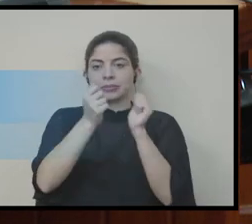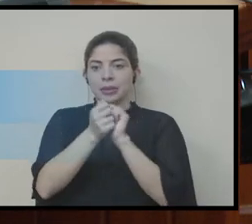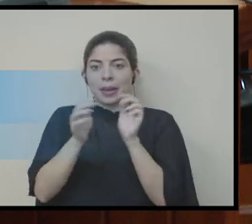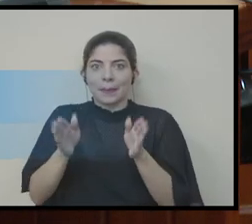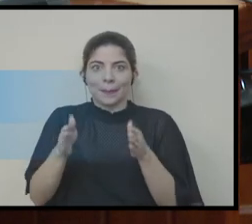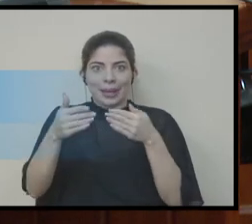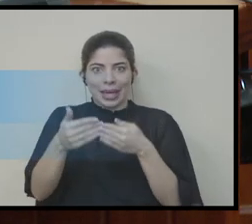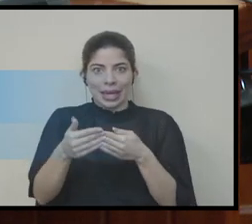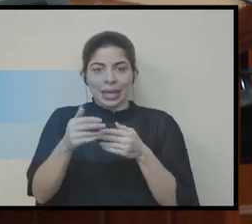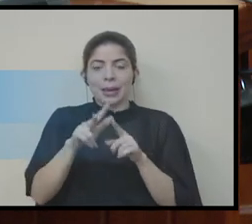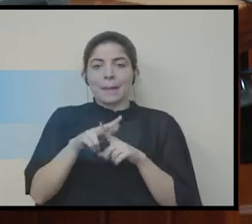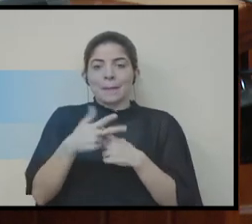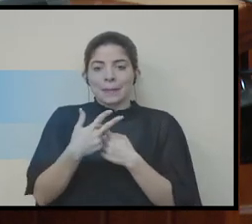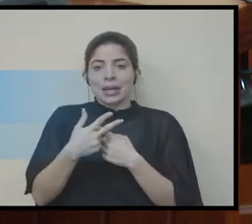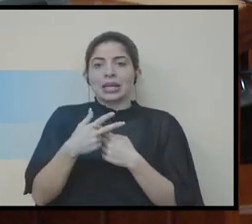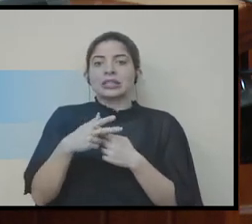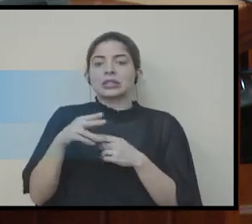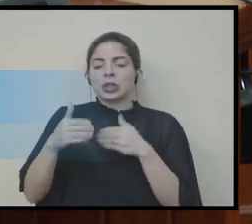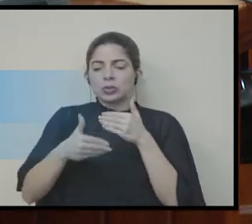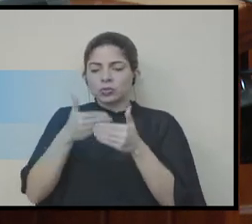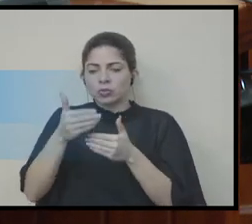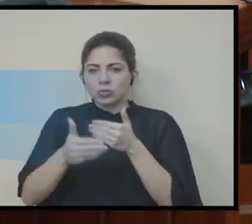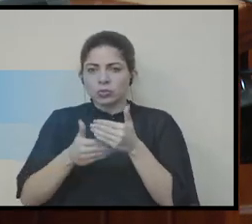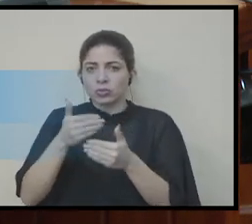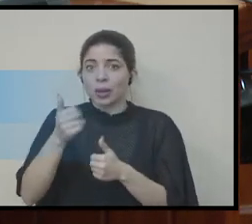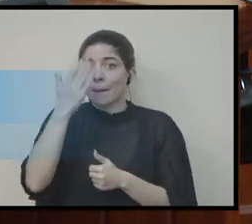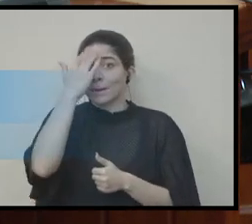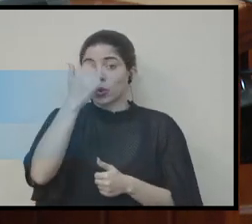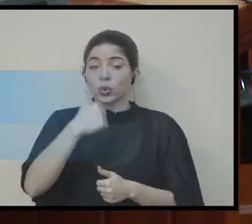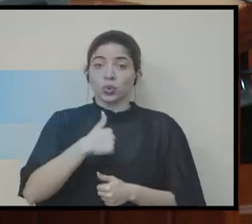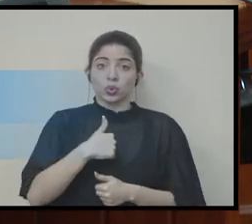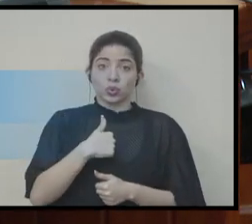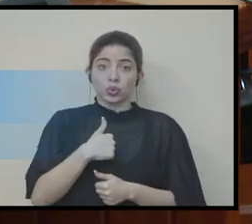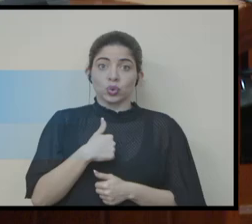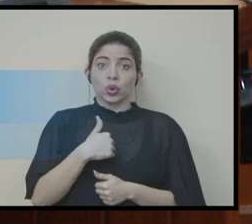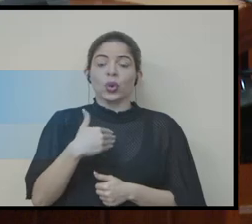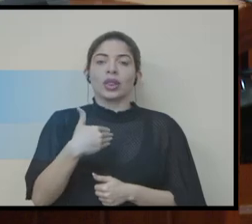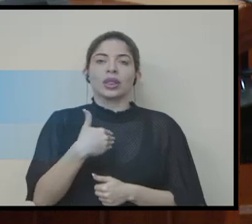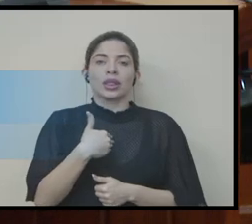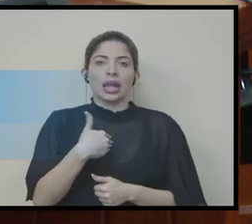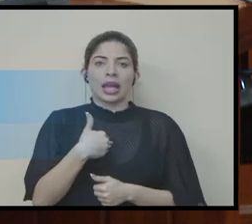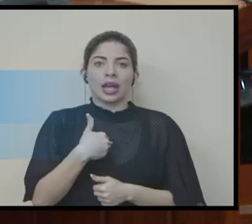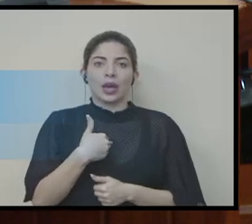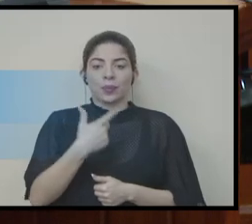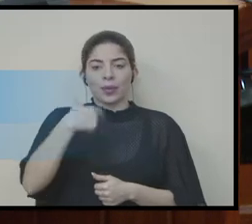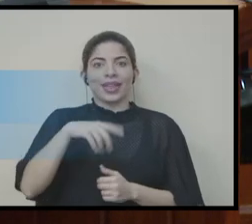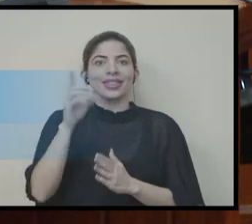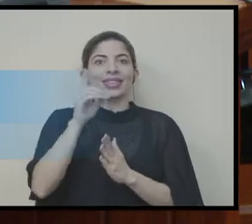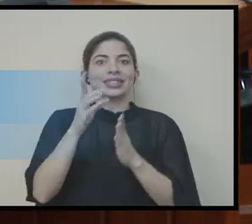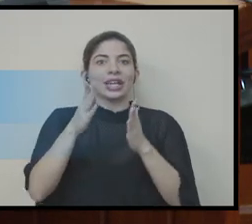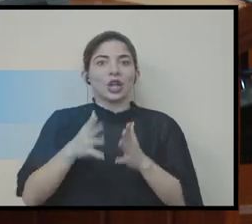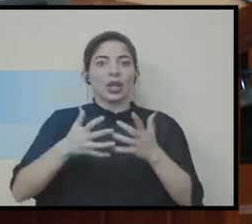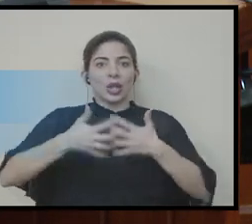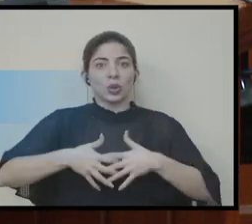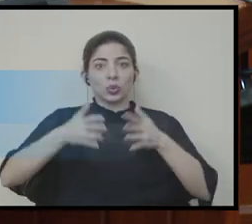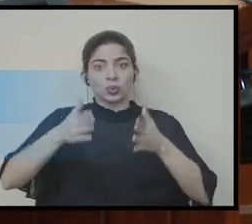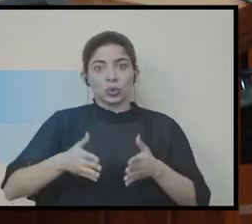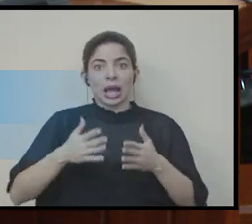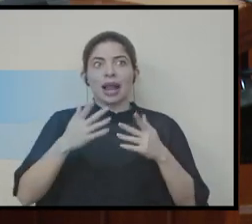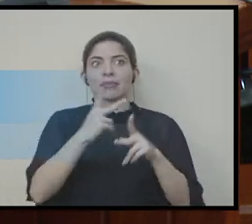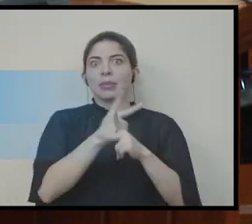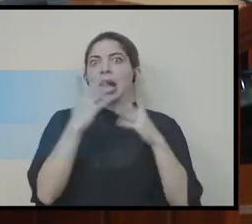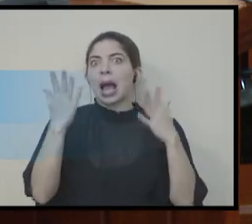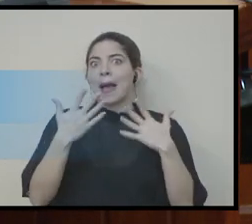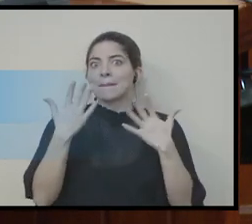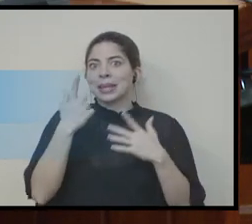entonces empezamos a correr por ahí, porque además yo tengo, bueno, soy diseñadora industrial y la parte ambiental